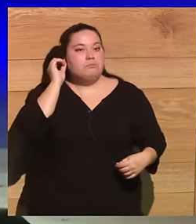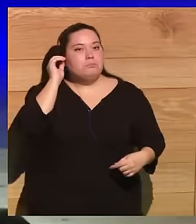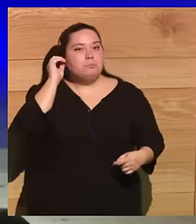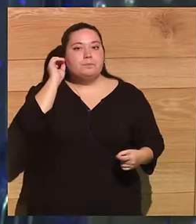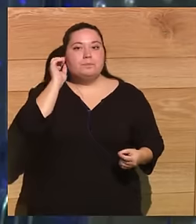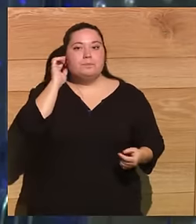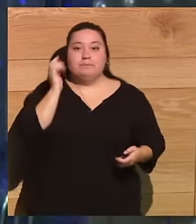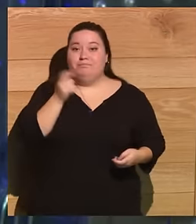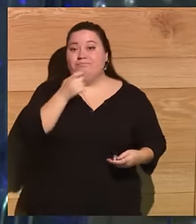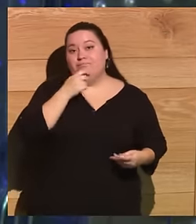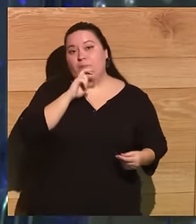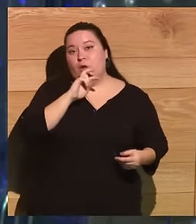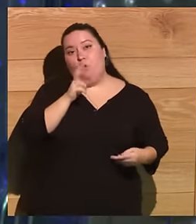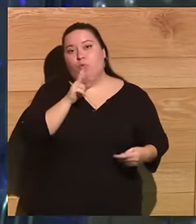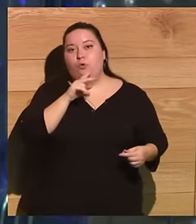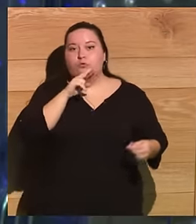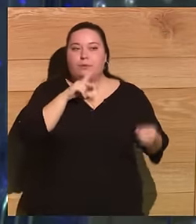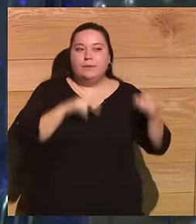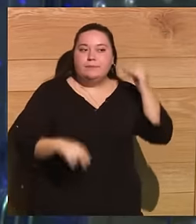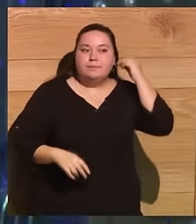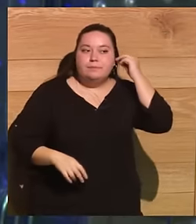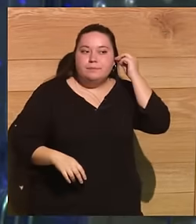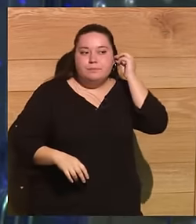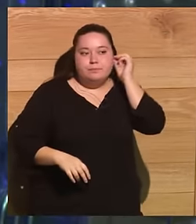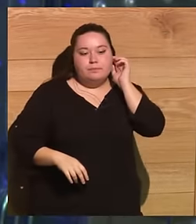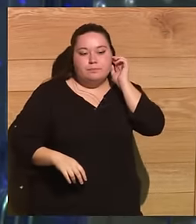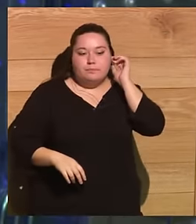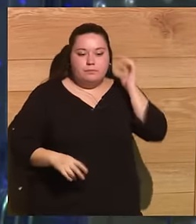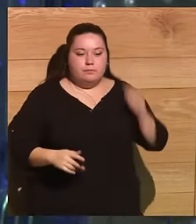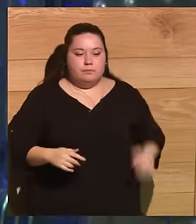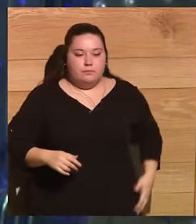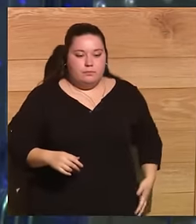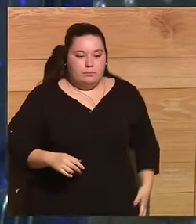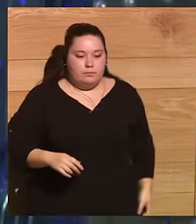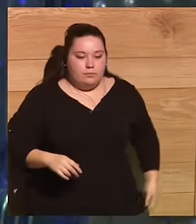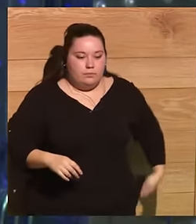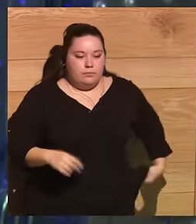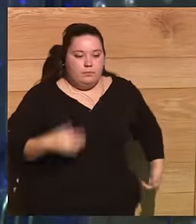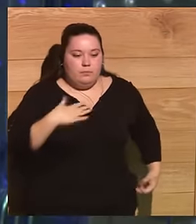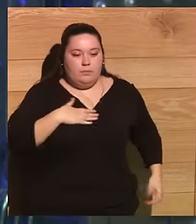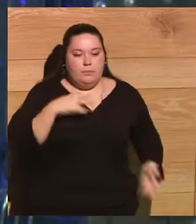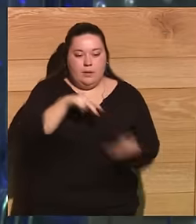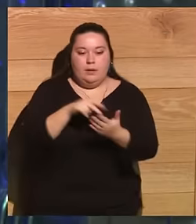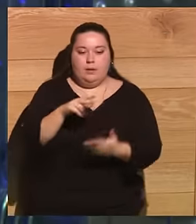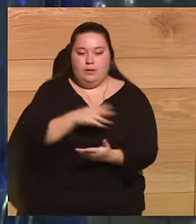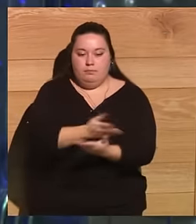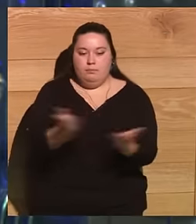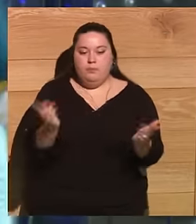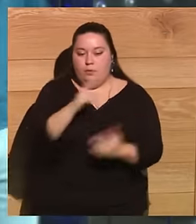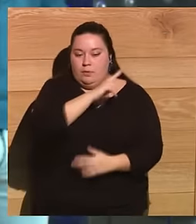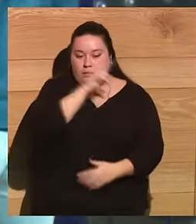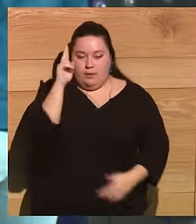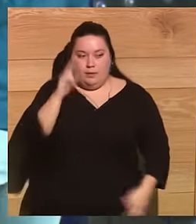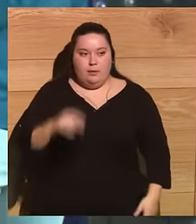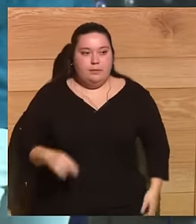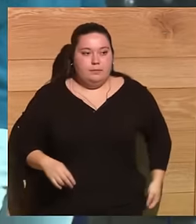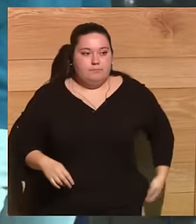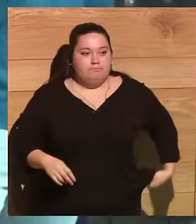pequeña presentación. Es un placer estar aquí con todos, es un placer que esté con nosotros aquí en